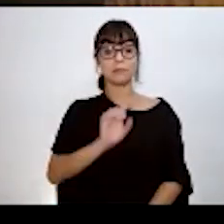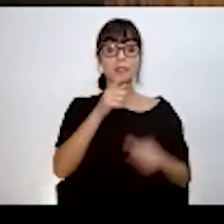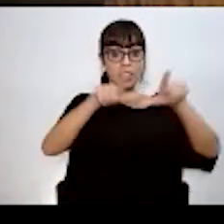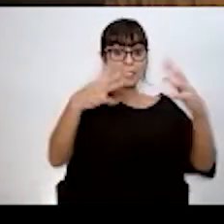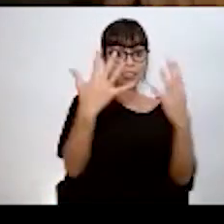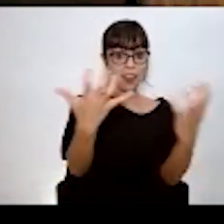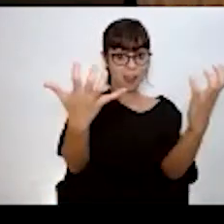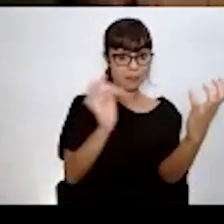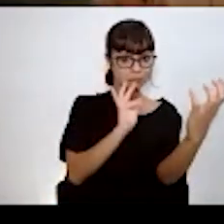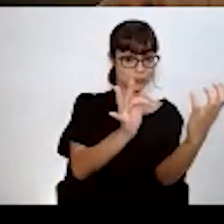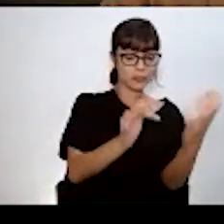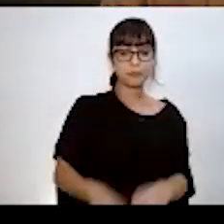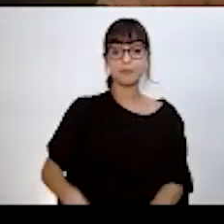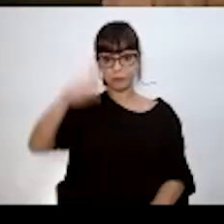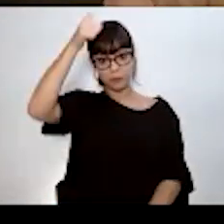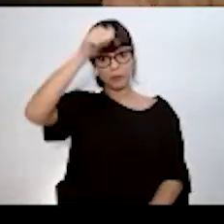Doctor, yo tengo dos cuestiones. La primera es